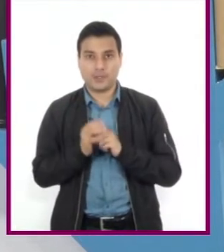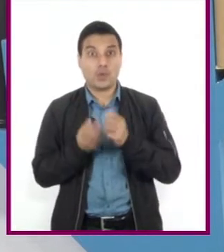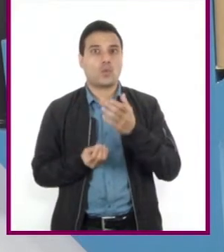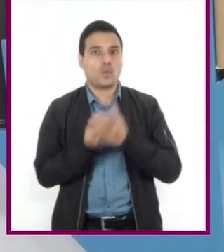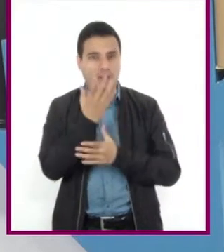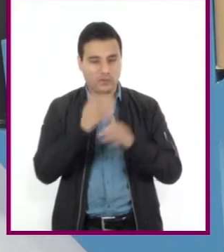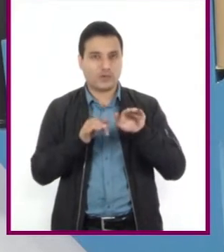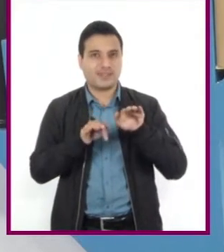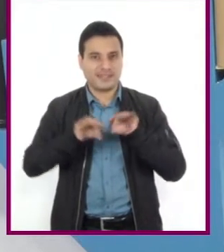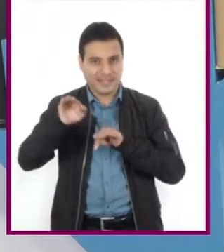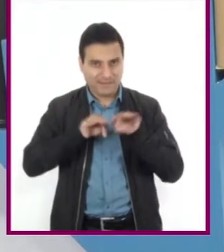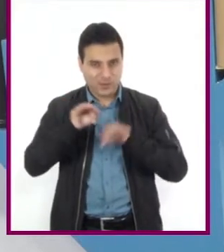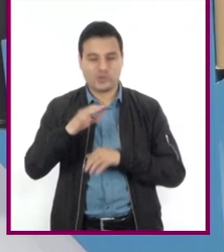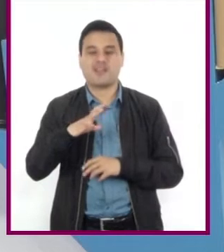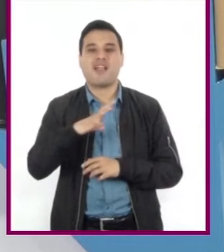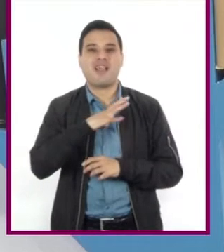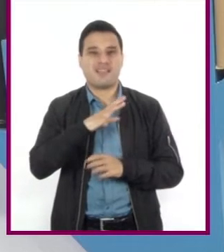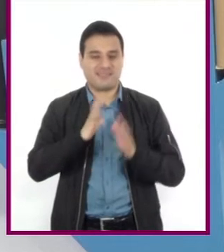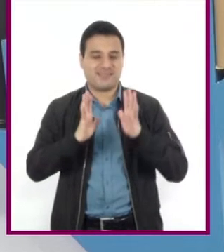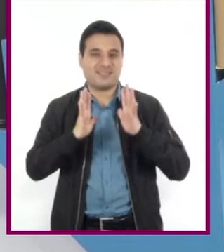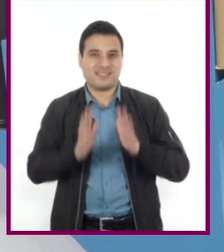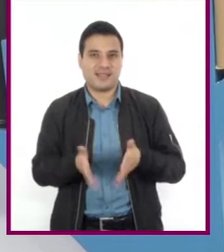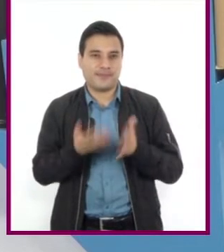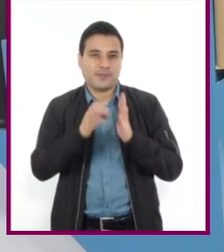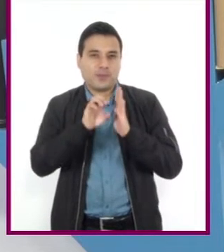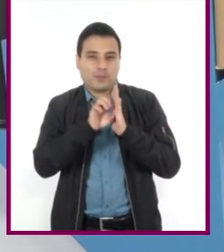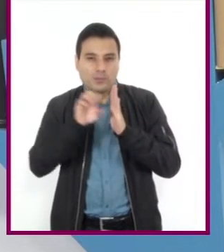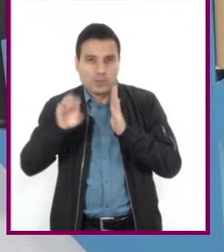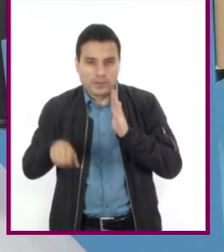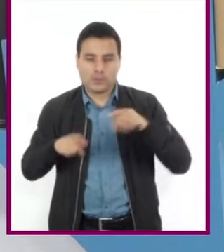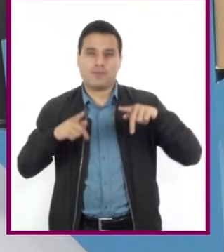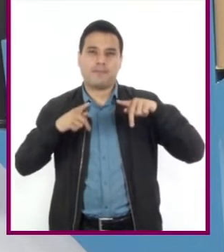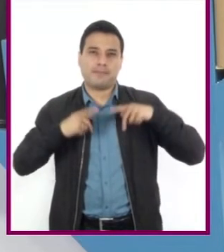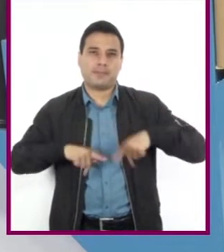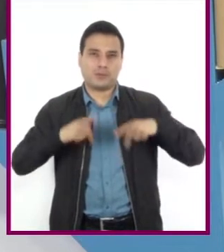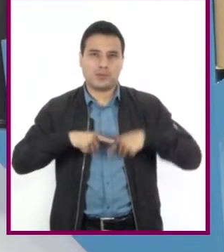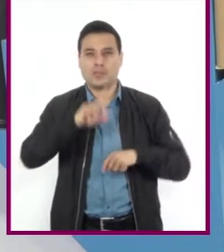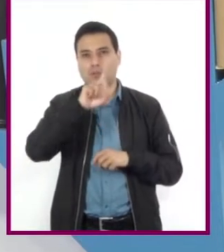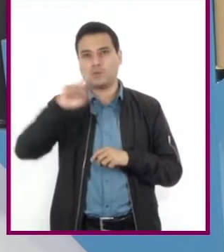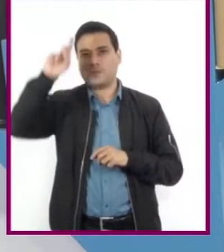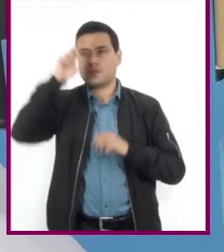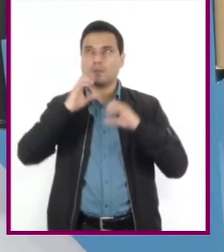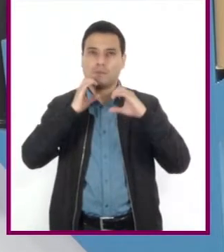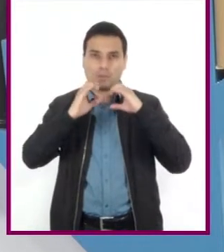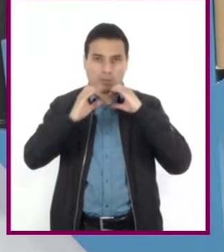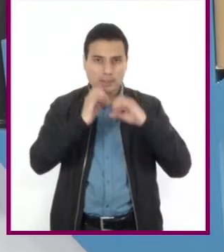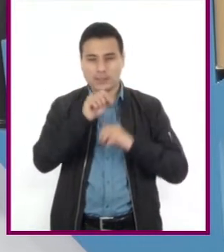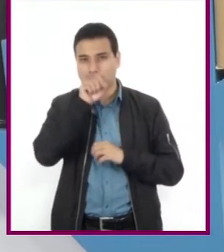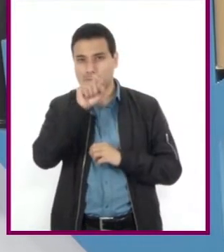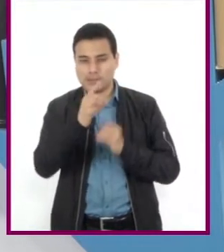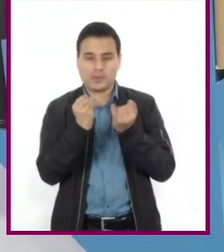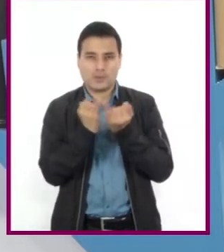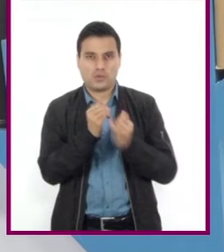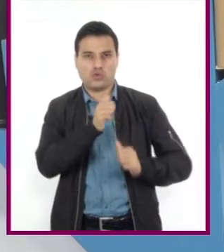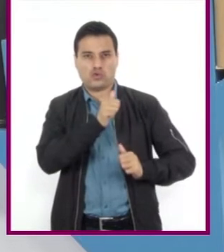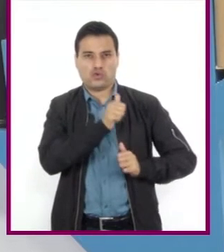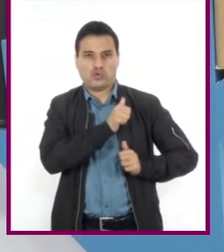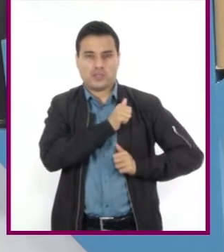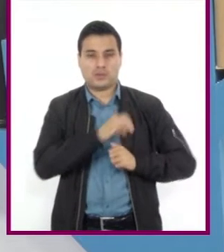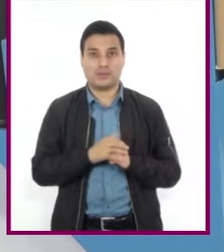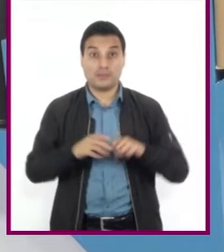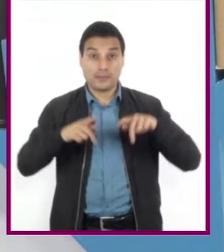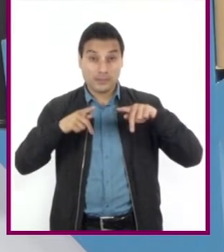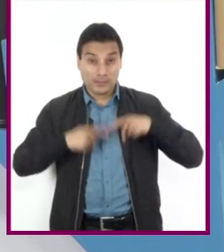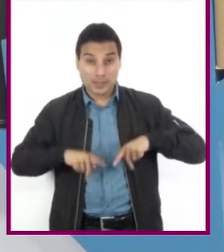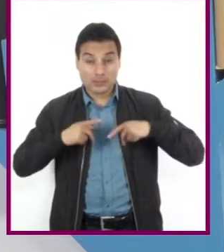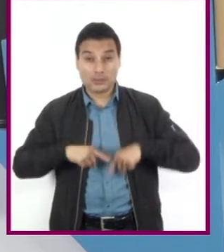y tareas especializadas, como el sacerdocio y la milicia. Asimismo, al ya no tener que trasladarse de un lugar a otro